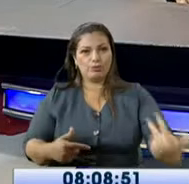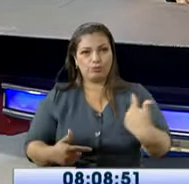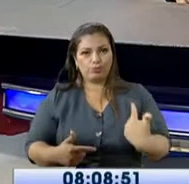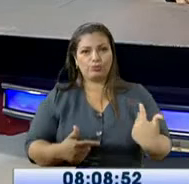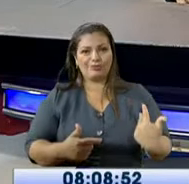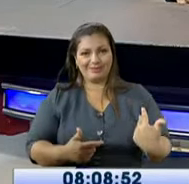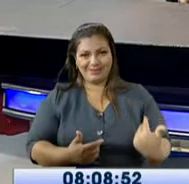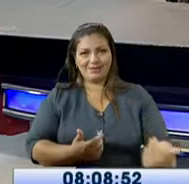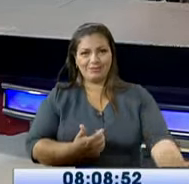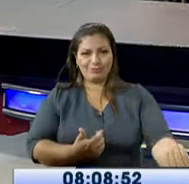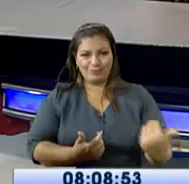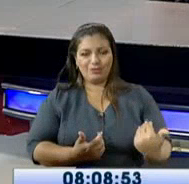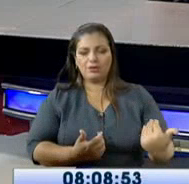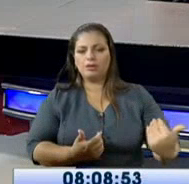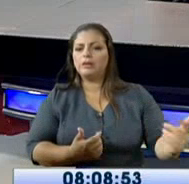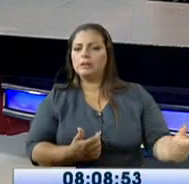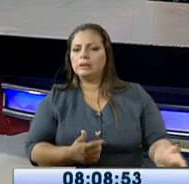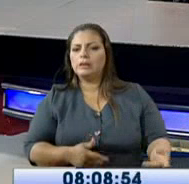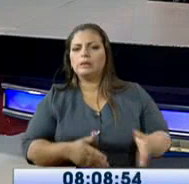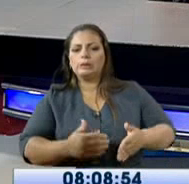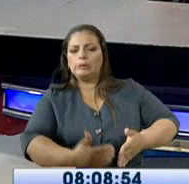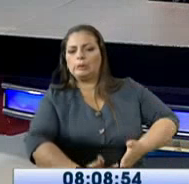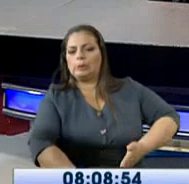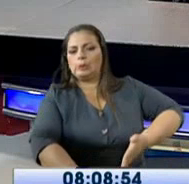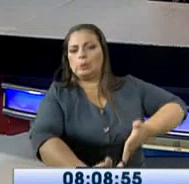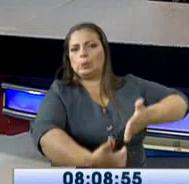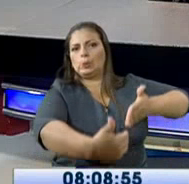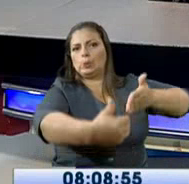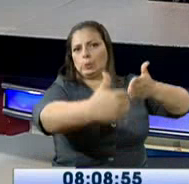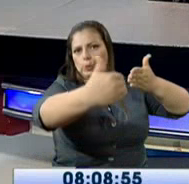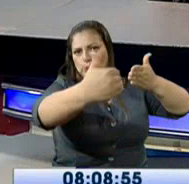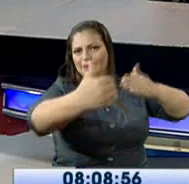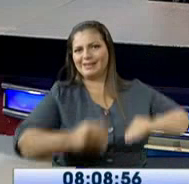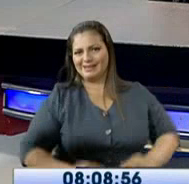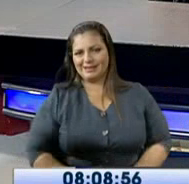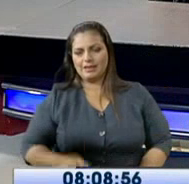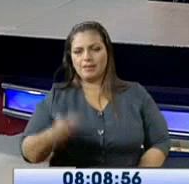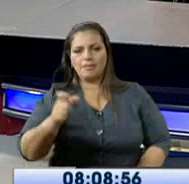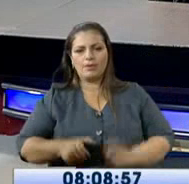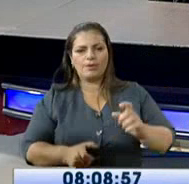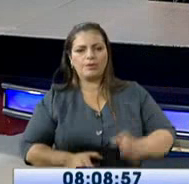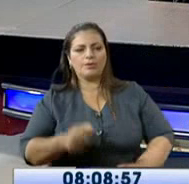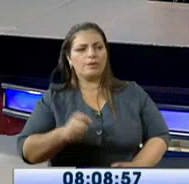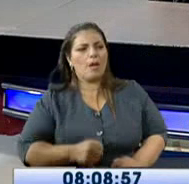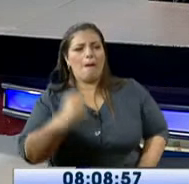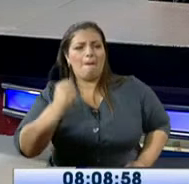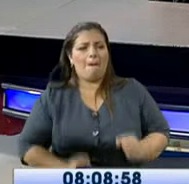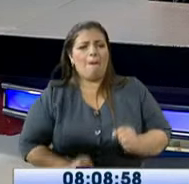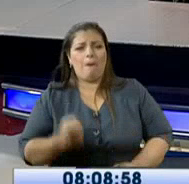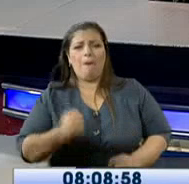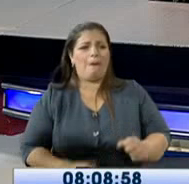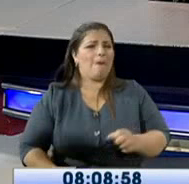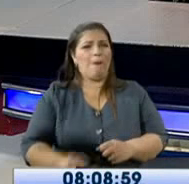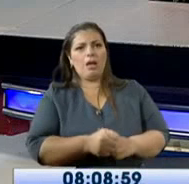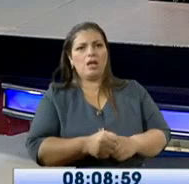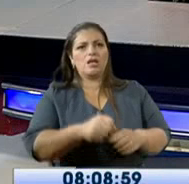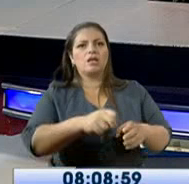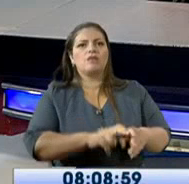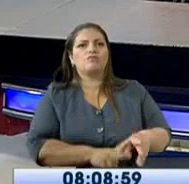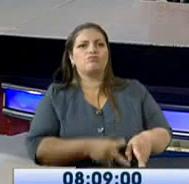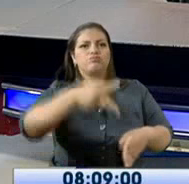huecos y se suben. Porque es la mala costumbre, es la falta de cultura, es la gana de hacer lo que me da la gana.